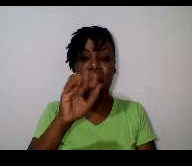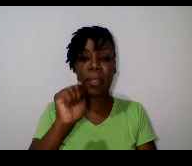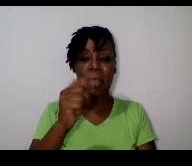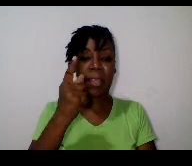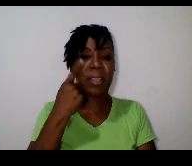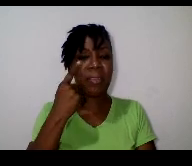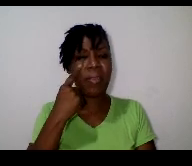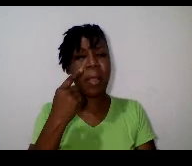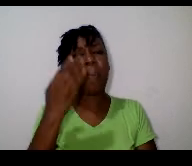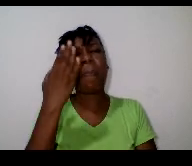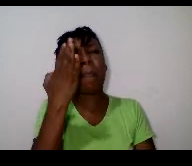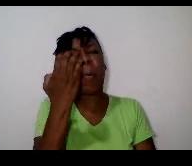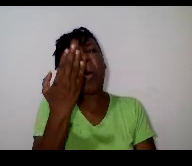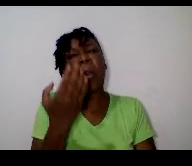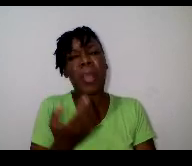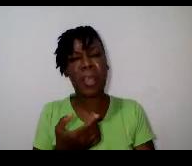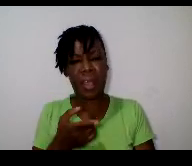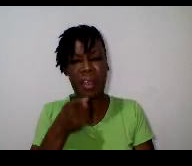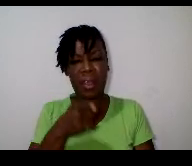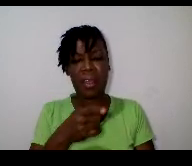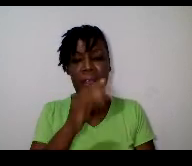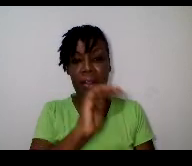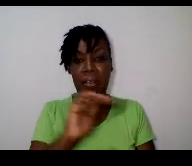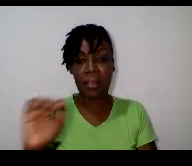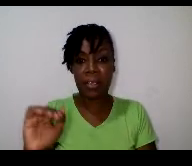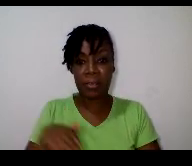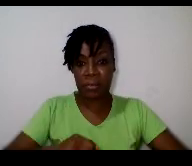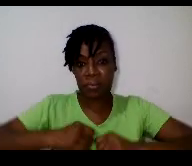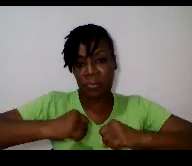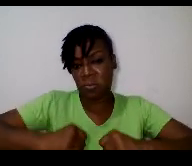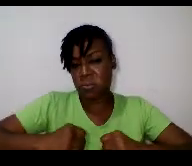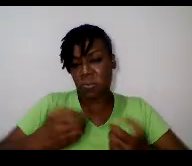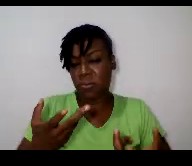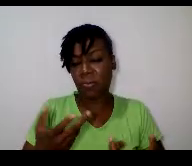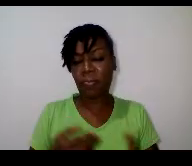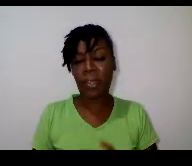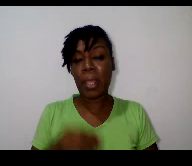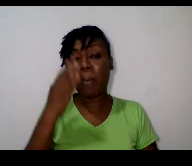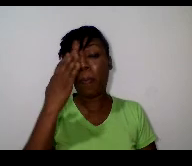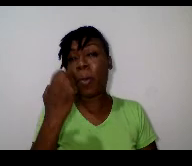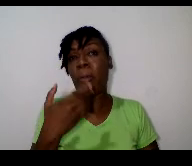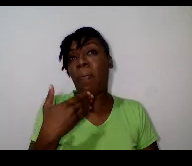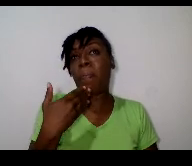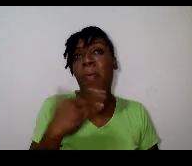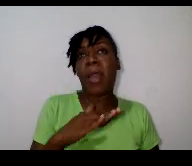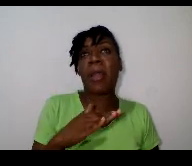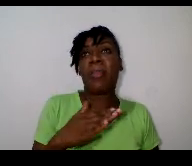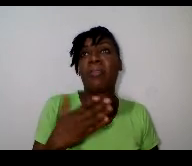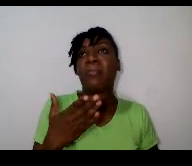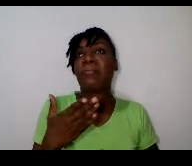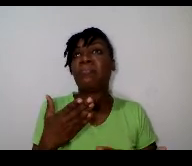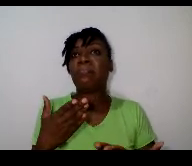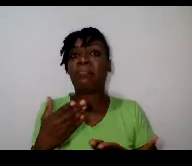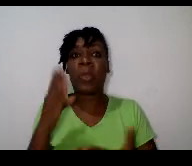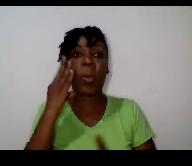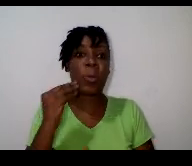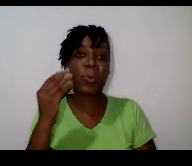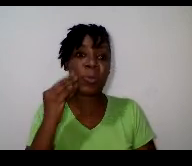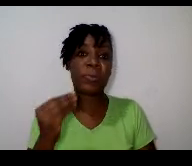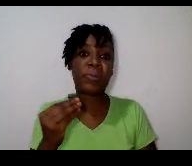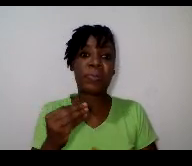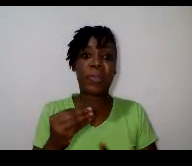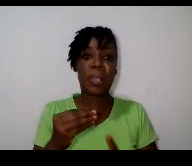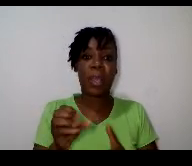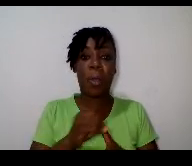por mala información a nivel familiar, digamos, por malos hábitos, y muchas otras veces vienen por